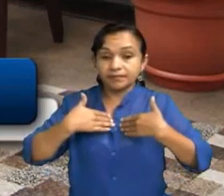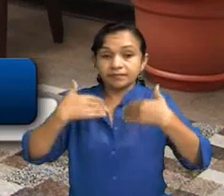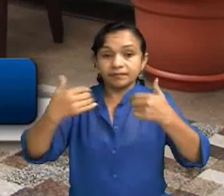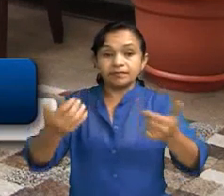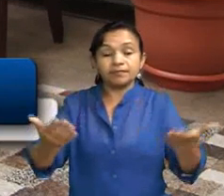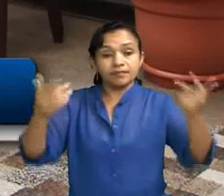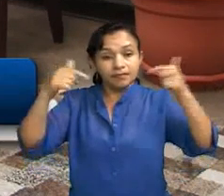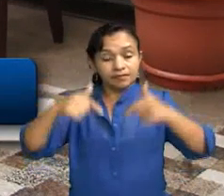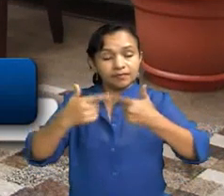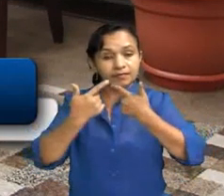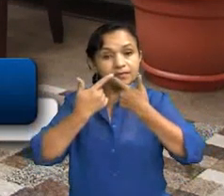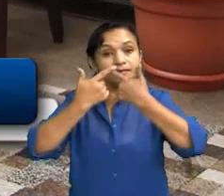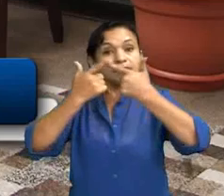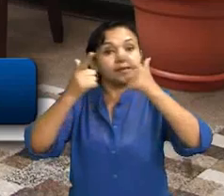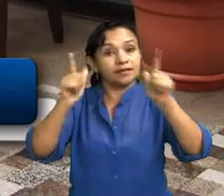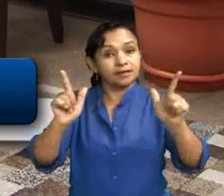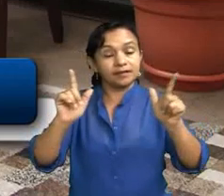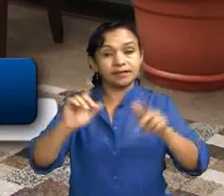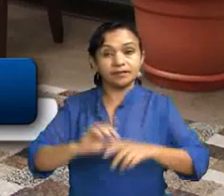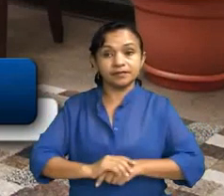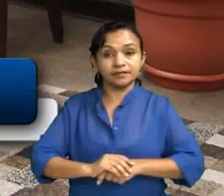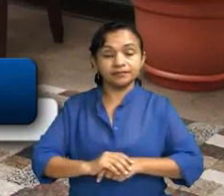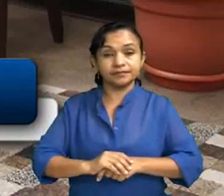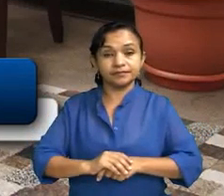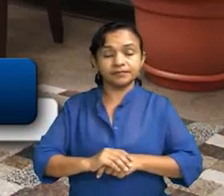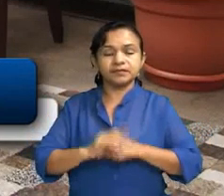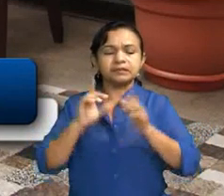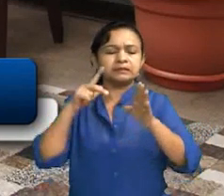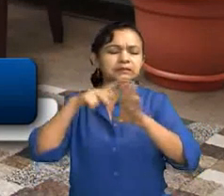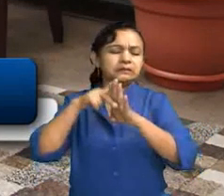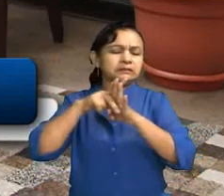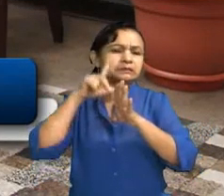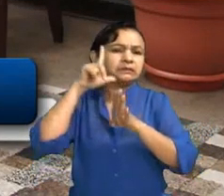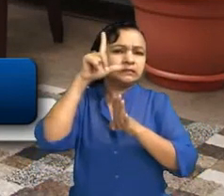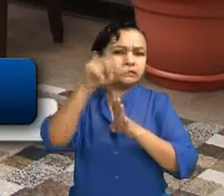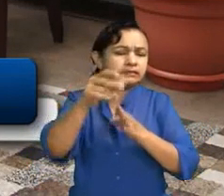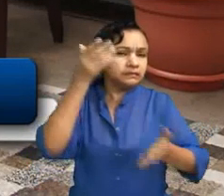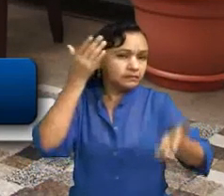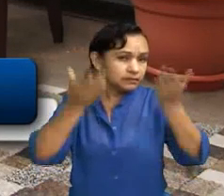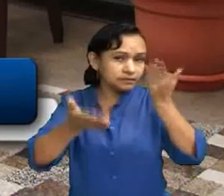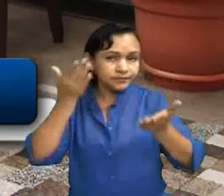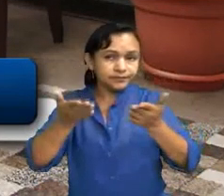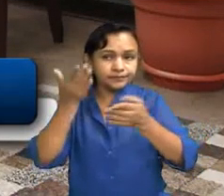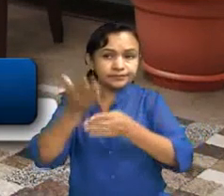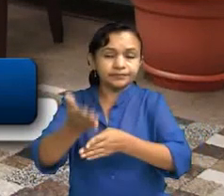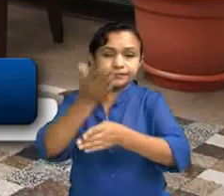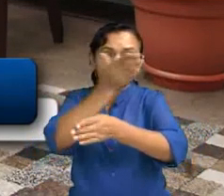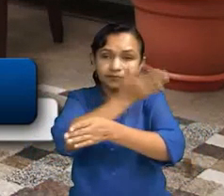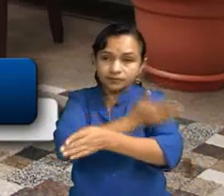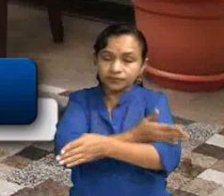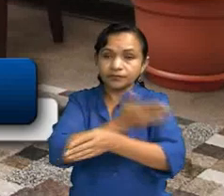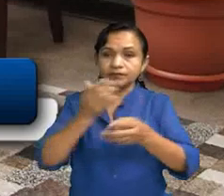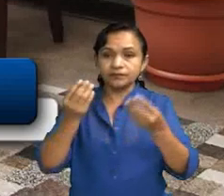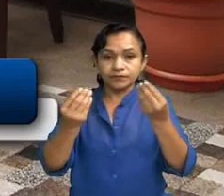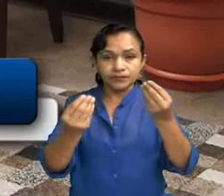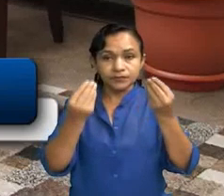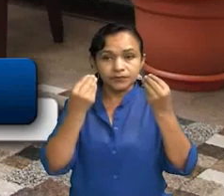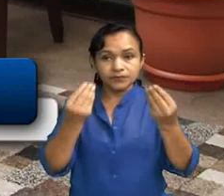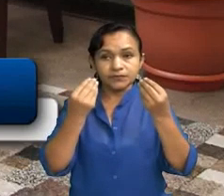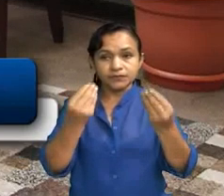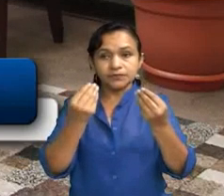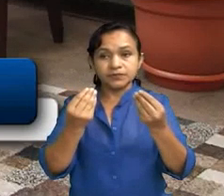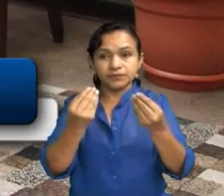ahora gratuitamente. Imagino que esto ocurría en las zonas rurales del país, obviamente, mayoritariamente. Sí, anteriormente había mucho lo